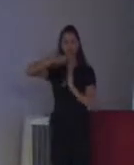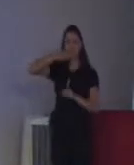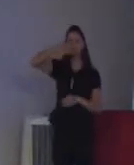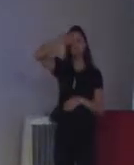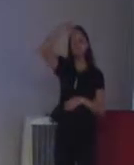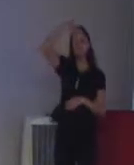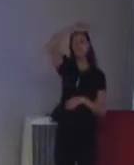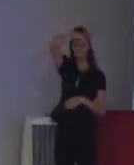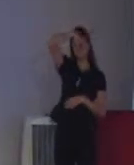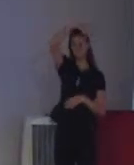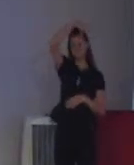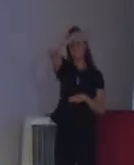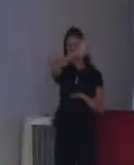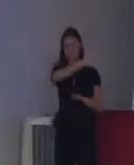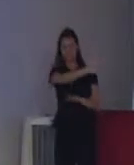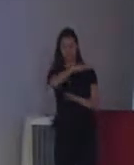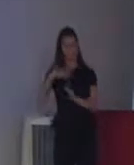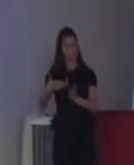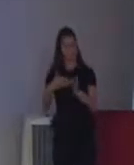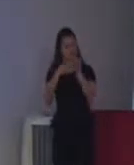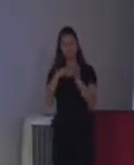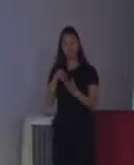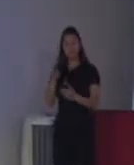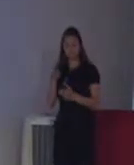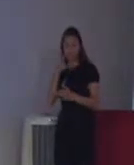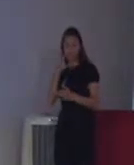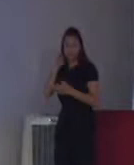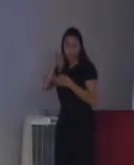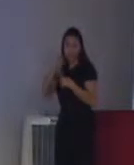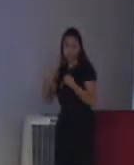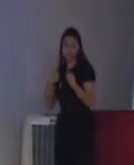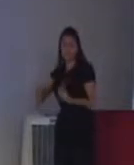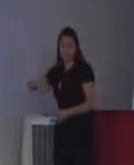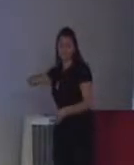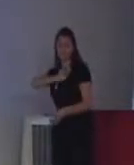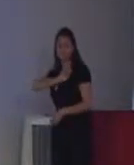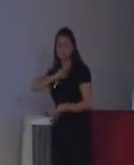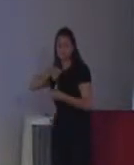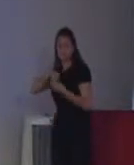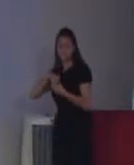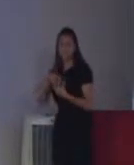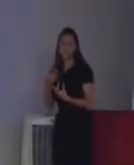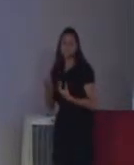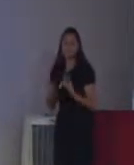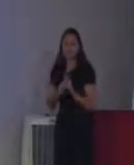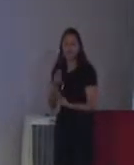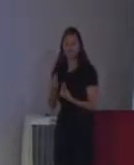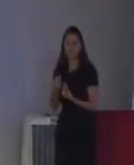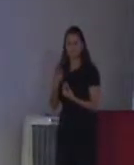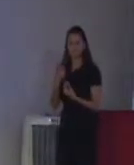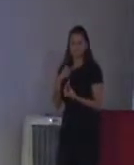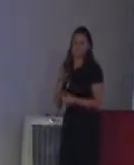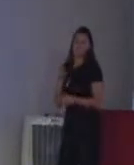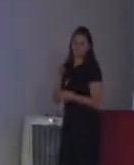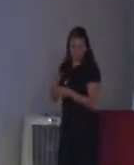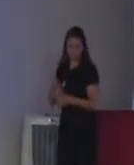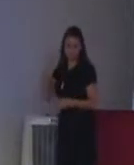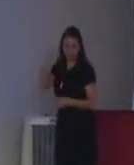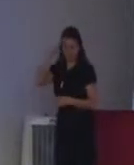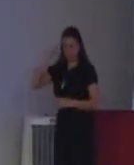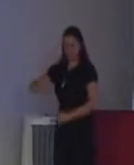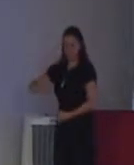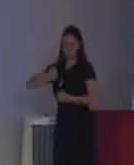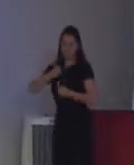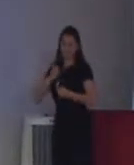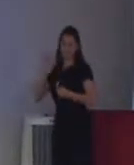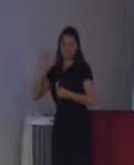buen español, católico, etcétera, le tocó vivir, o sea, instalarse en los ejércitos españoles